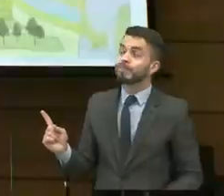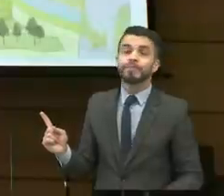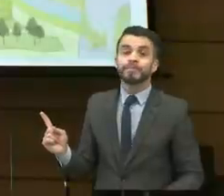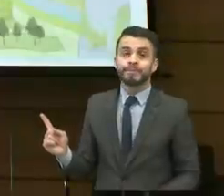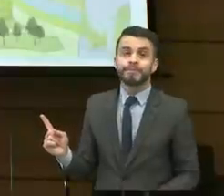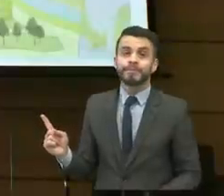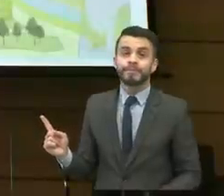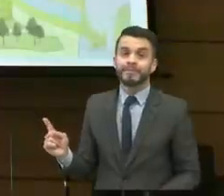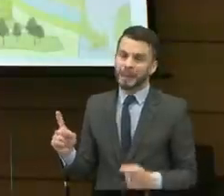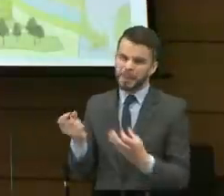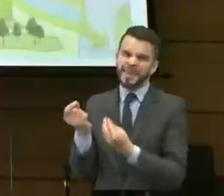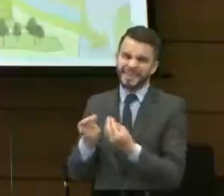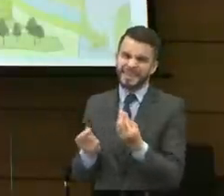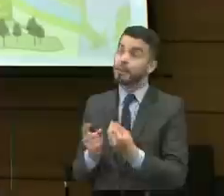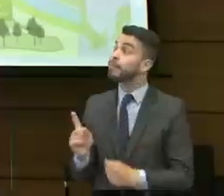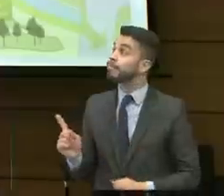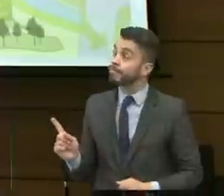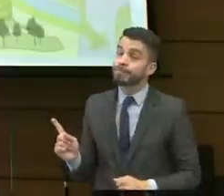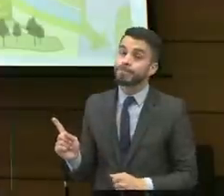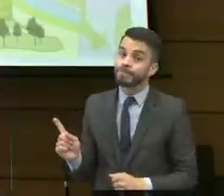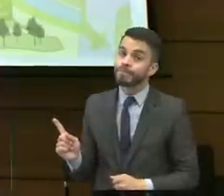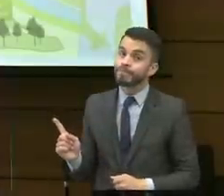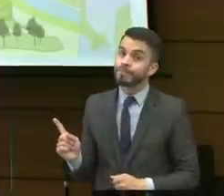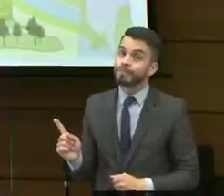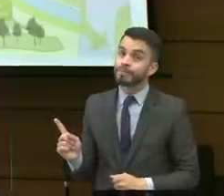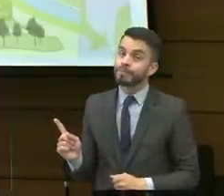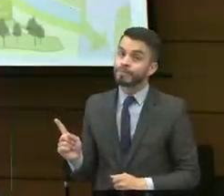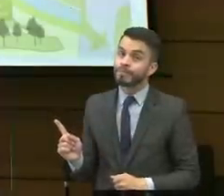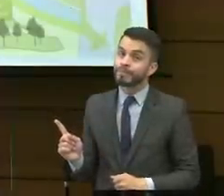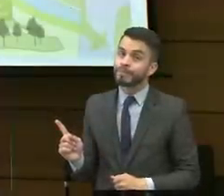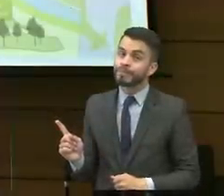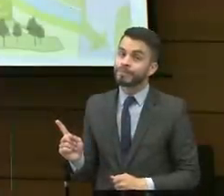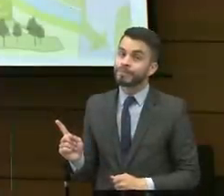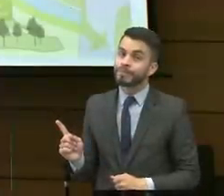Esta en términos de diseño. Es decir,